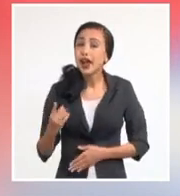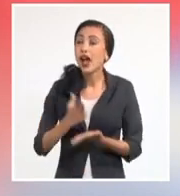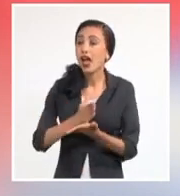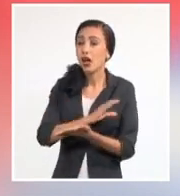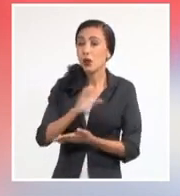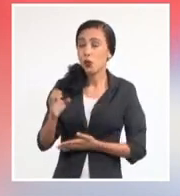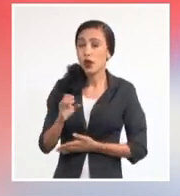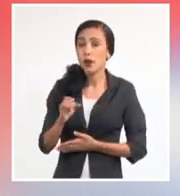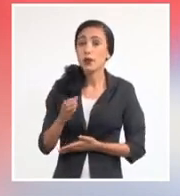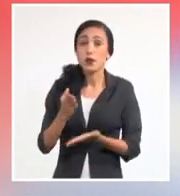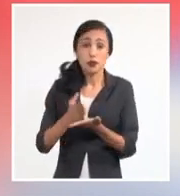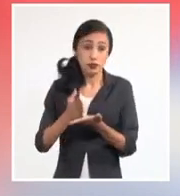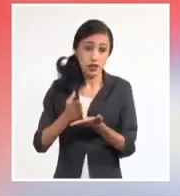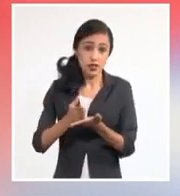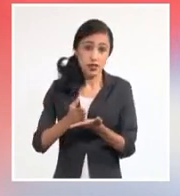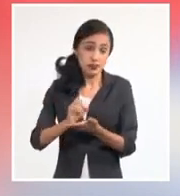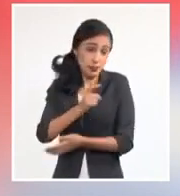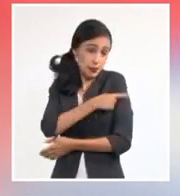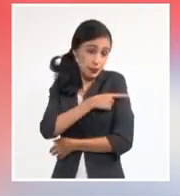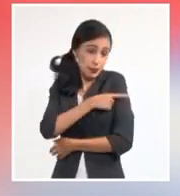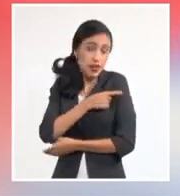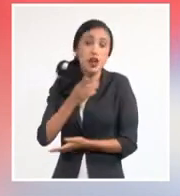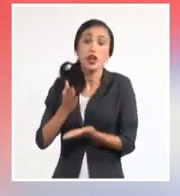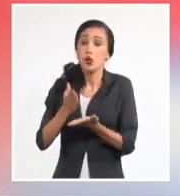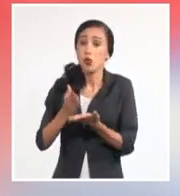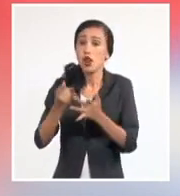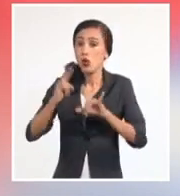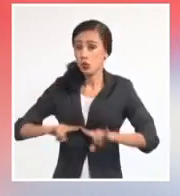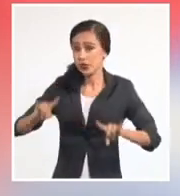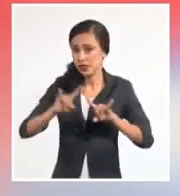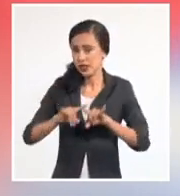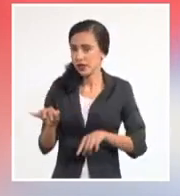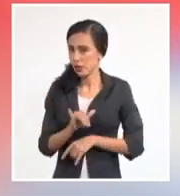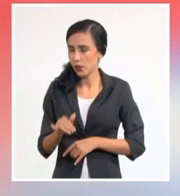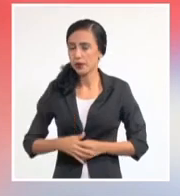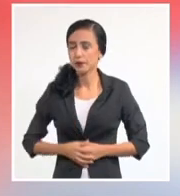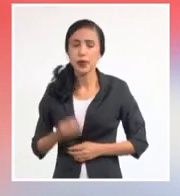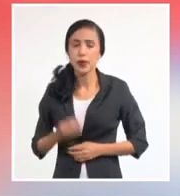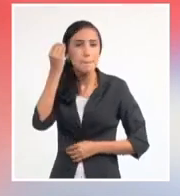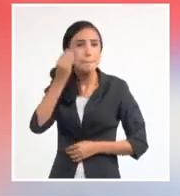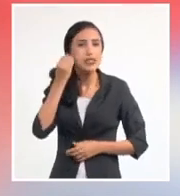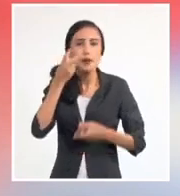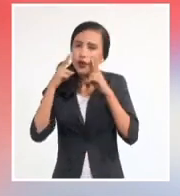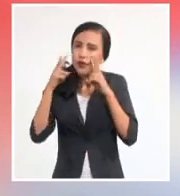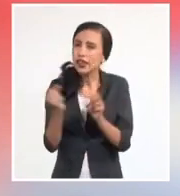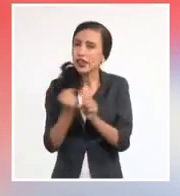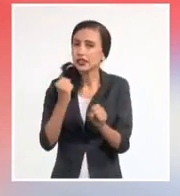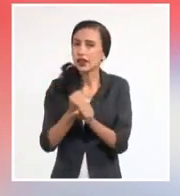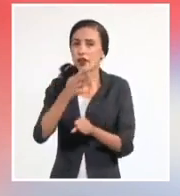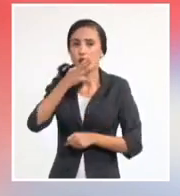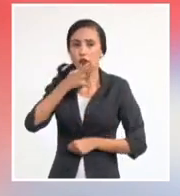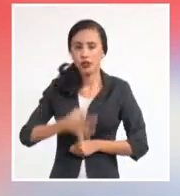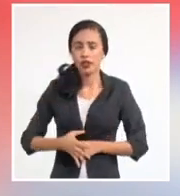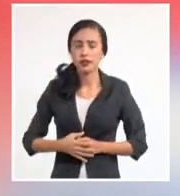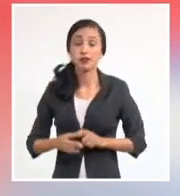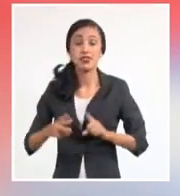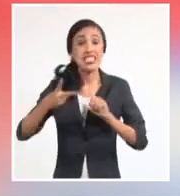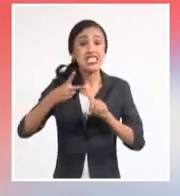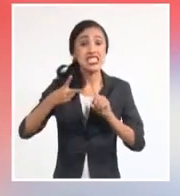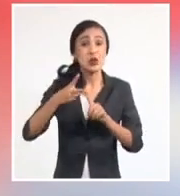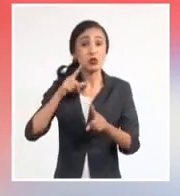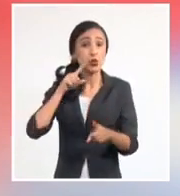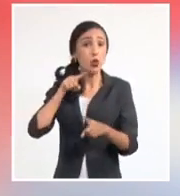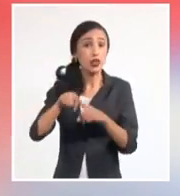y universitaria sobre el pensamiento, la vida y la obra de Fidel. Un segundo objetivo específico,